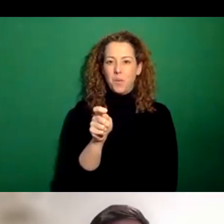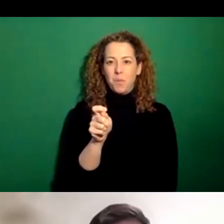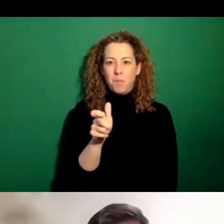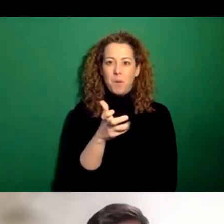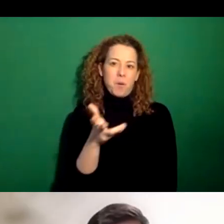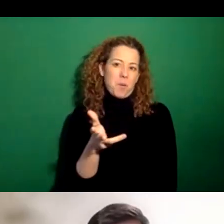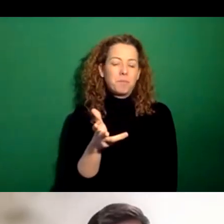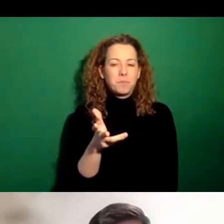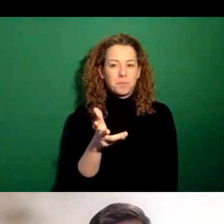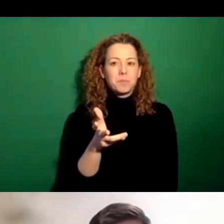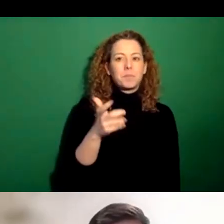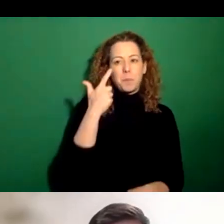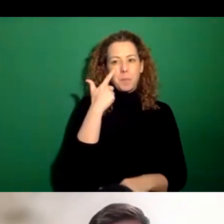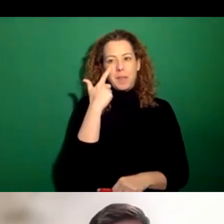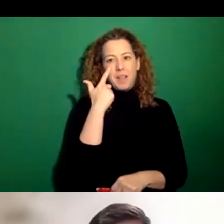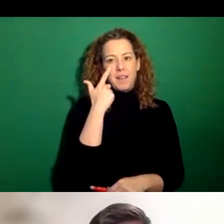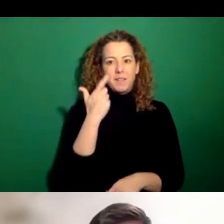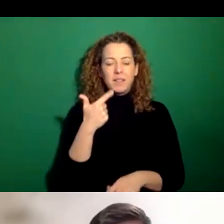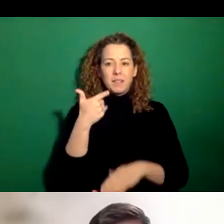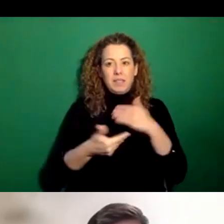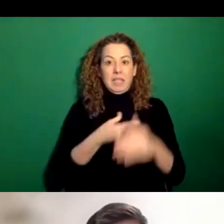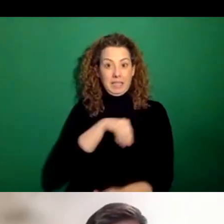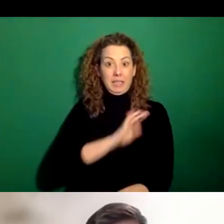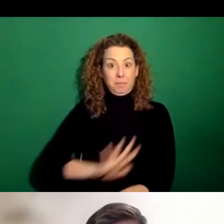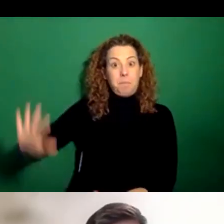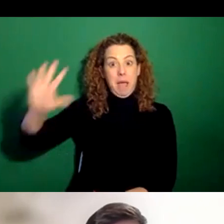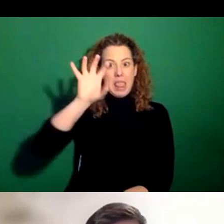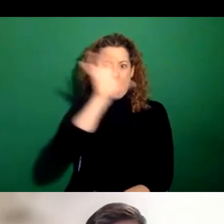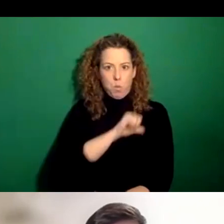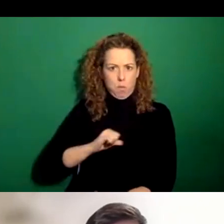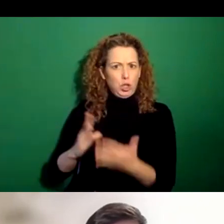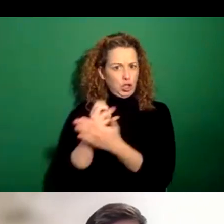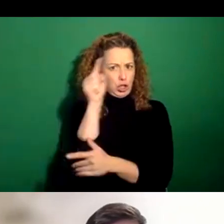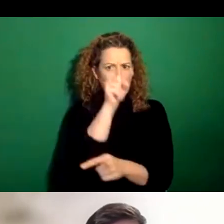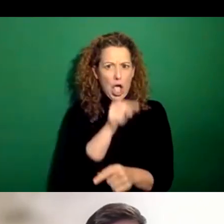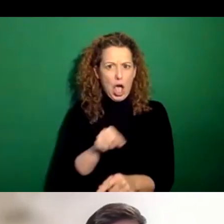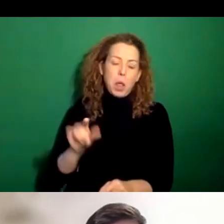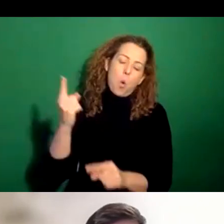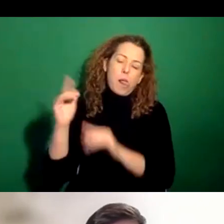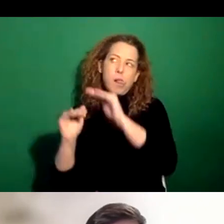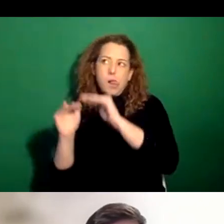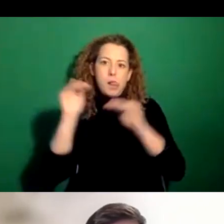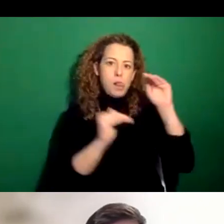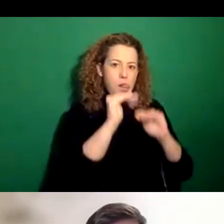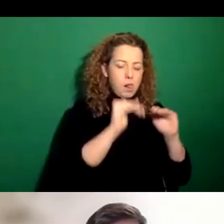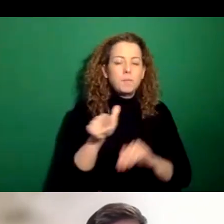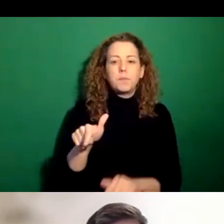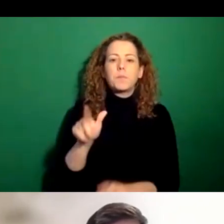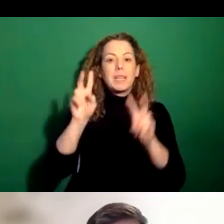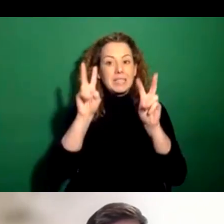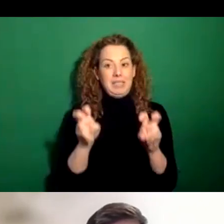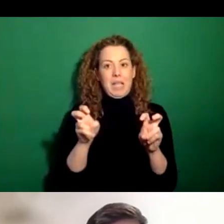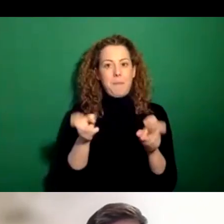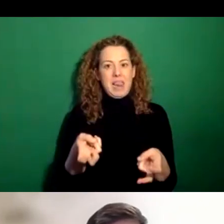bueno, cómo llevamos en España, en todas las comunidades autónomas, unas más adelante que otras, el tema de